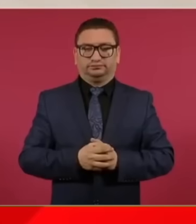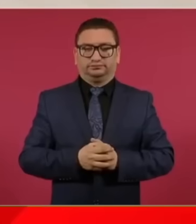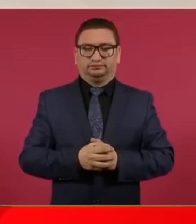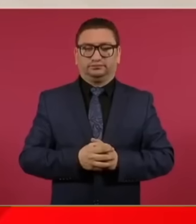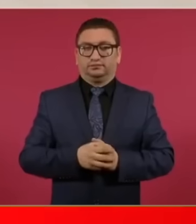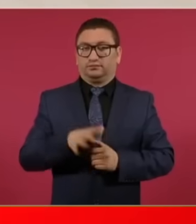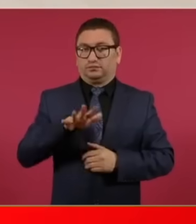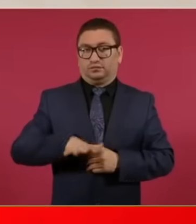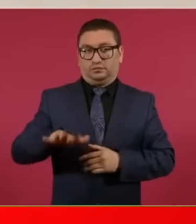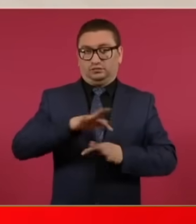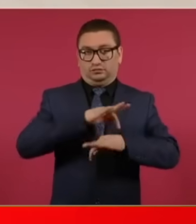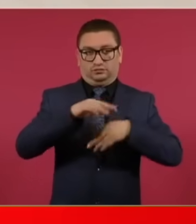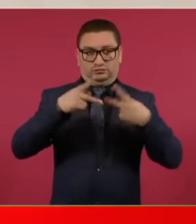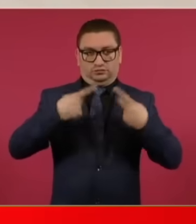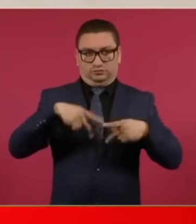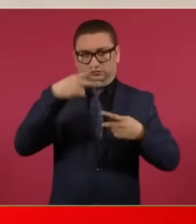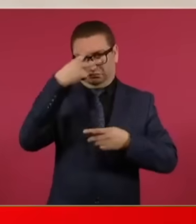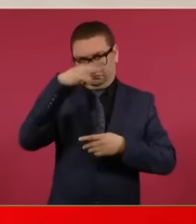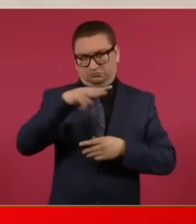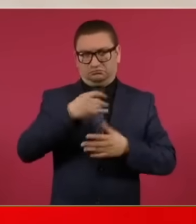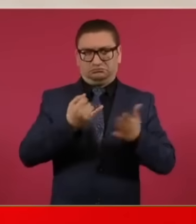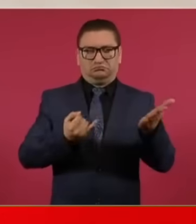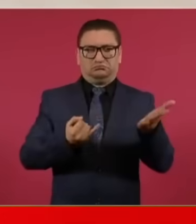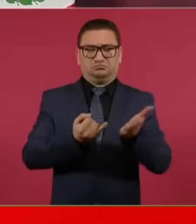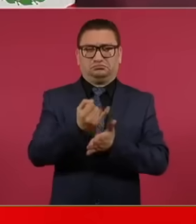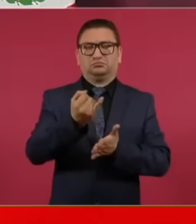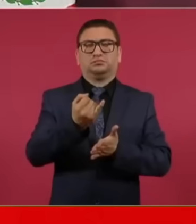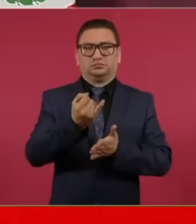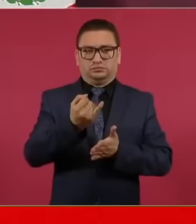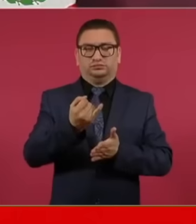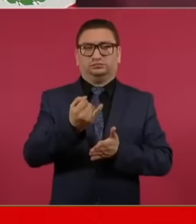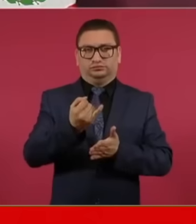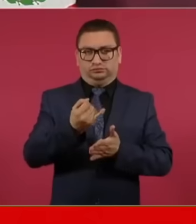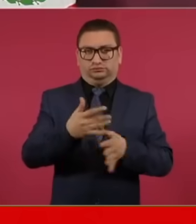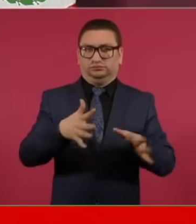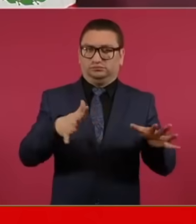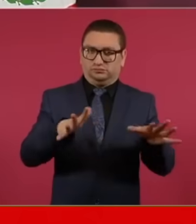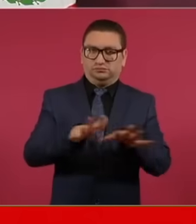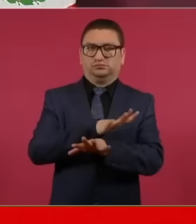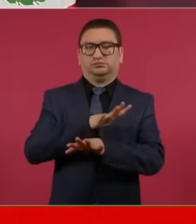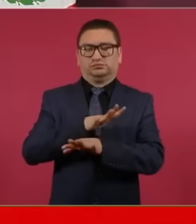el pueblo de México tomó la decisión de que se llevara a cabo un cambio